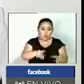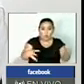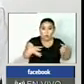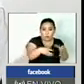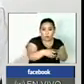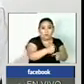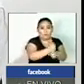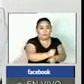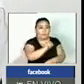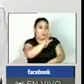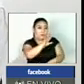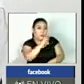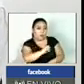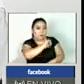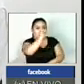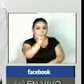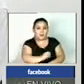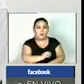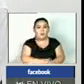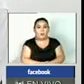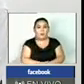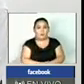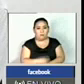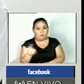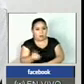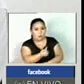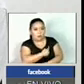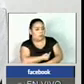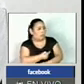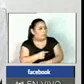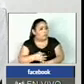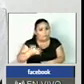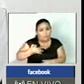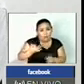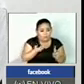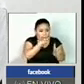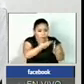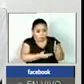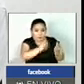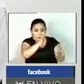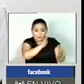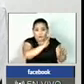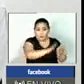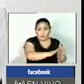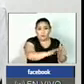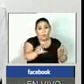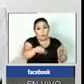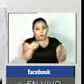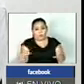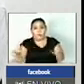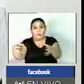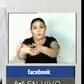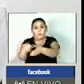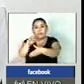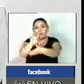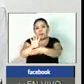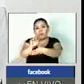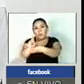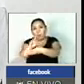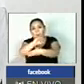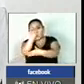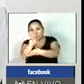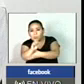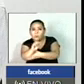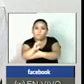de los encuestados, que es la gente incondicional. Pero hay un 41% que sí confía algo,